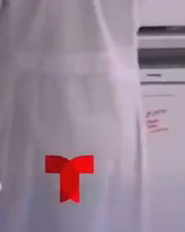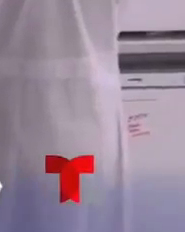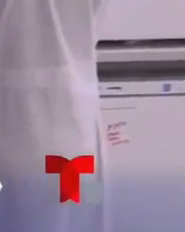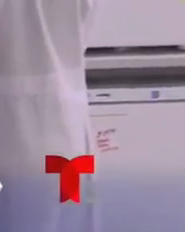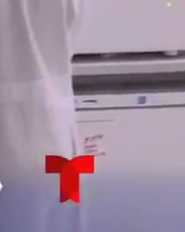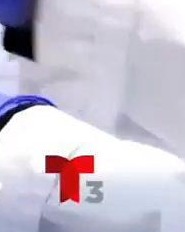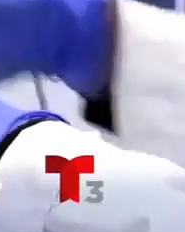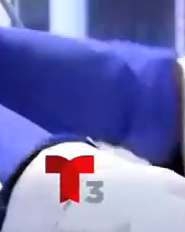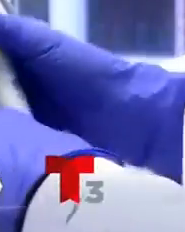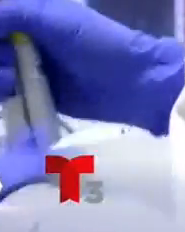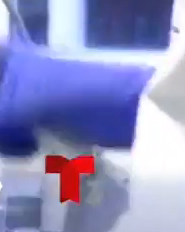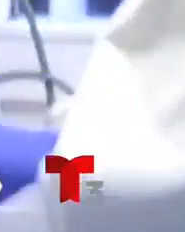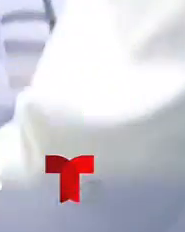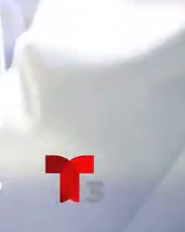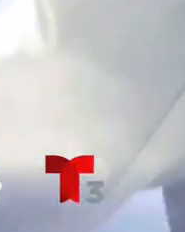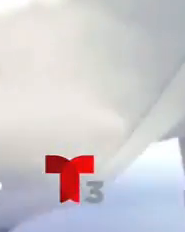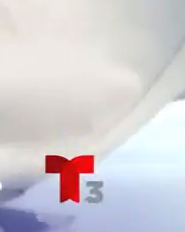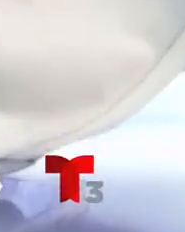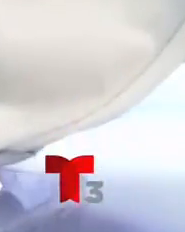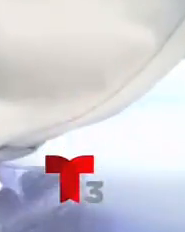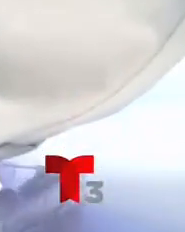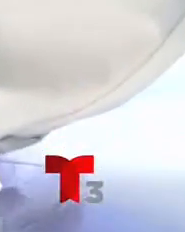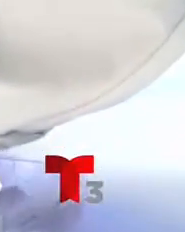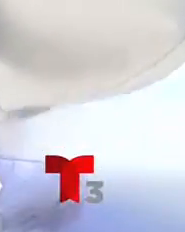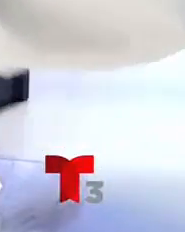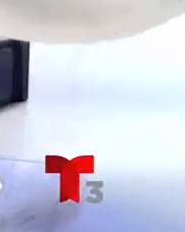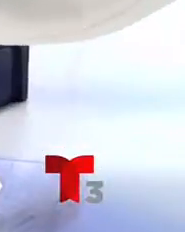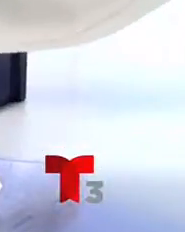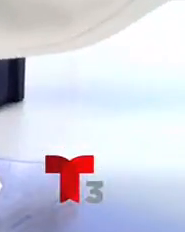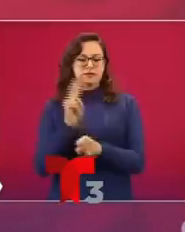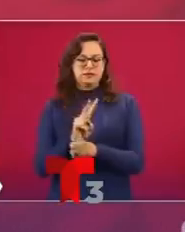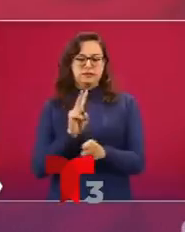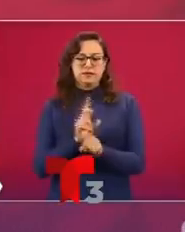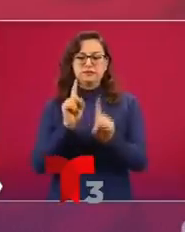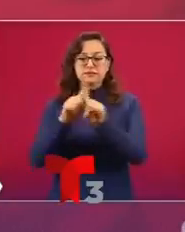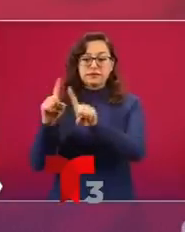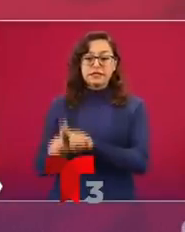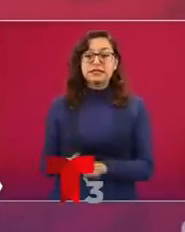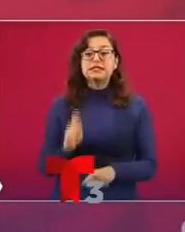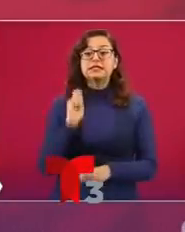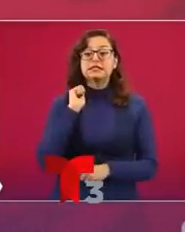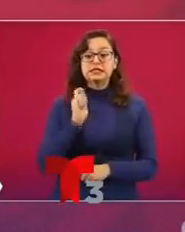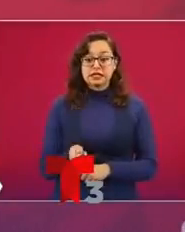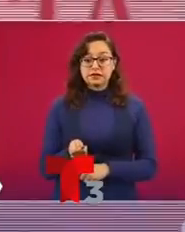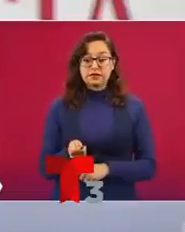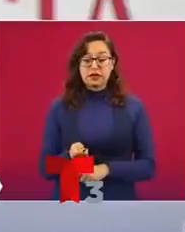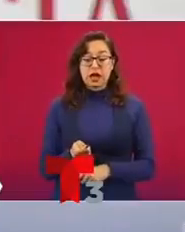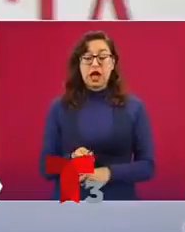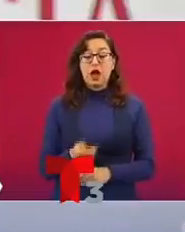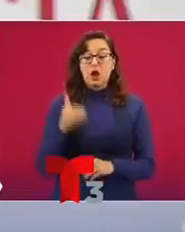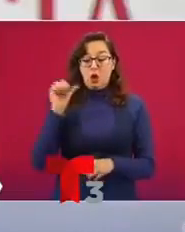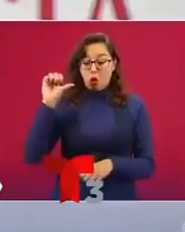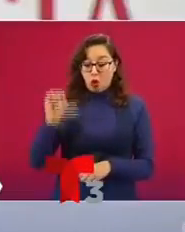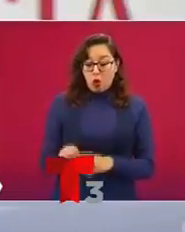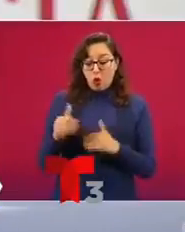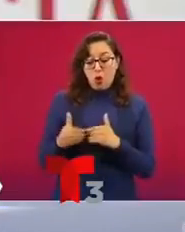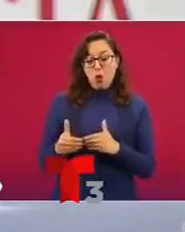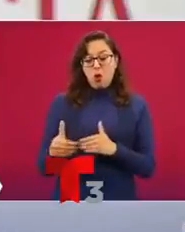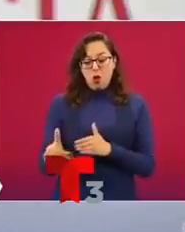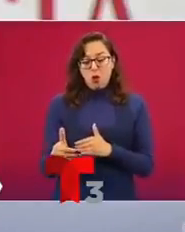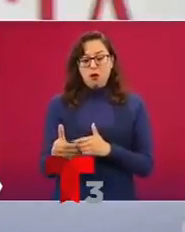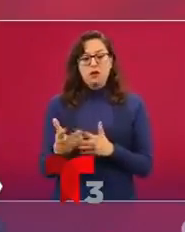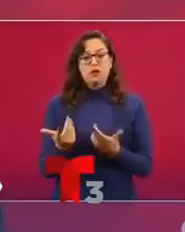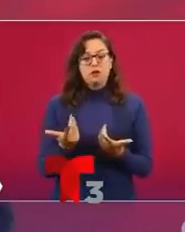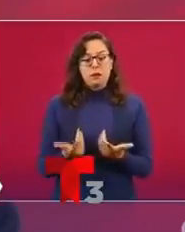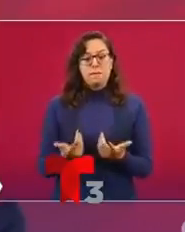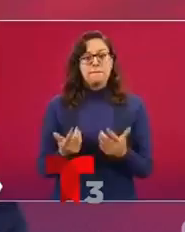que permitirán que esta nación sea de las primeras en poder aplicarla. A partir de hoy México está en la misma condición que Estados Unidos, la Unión